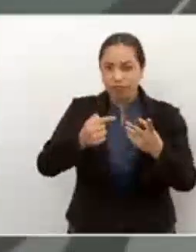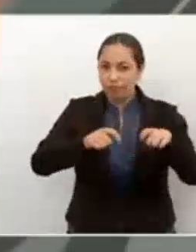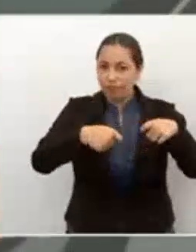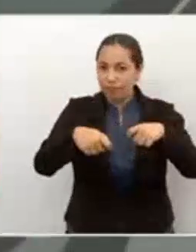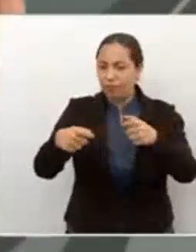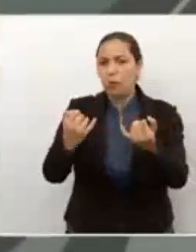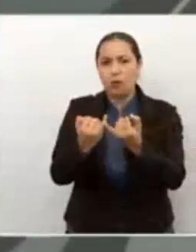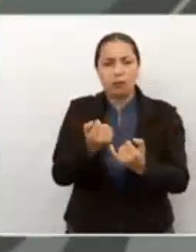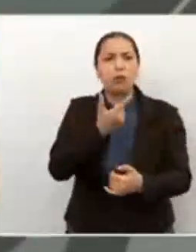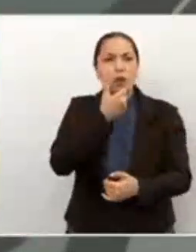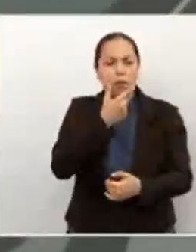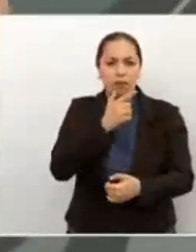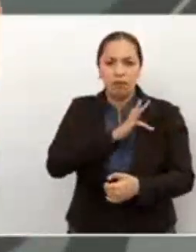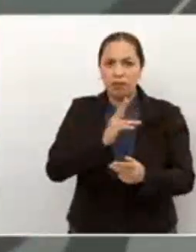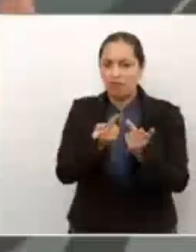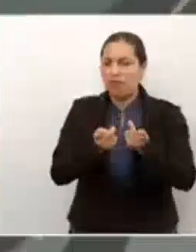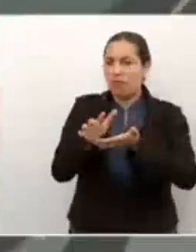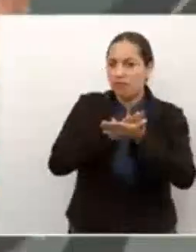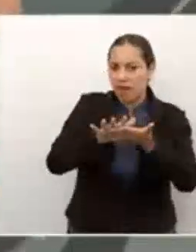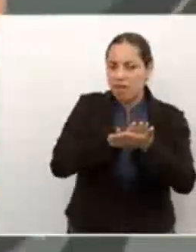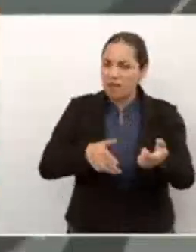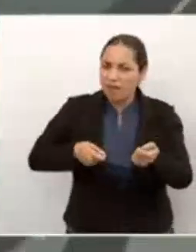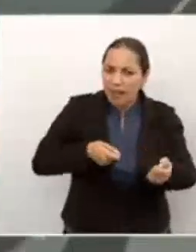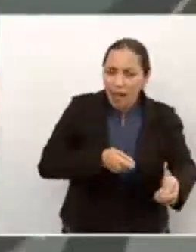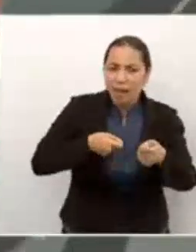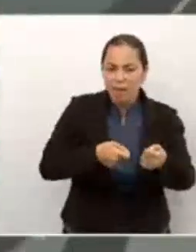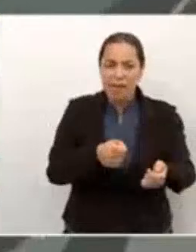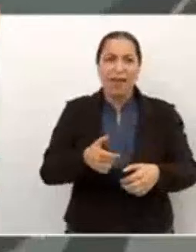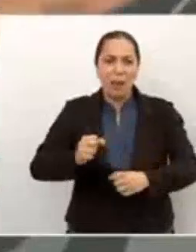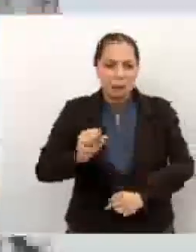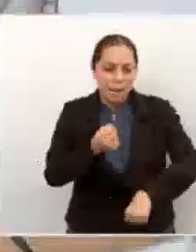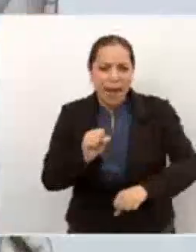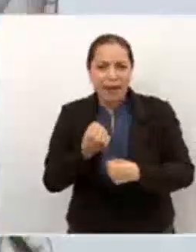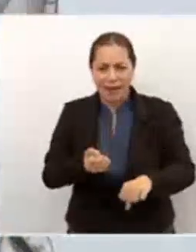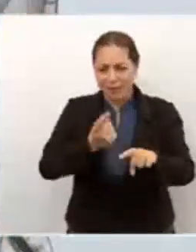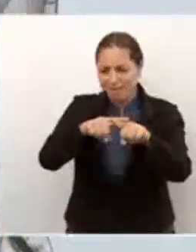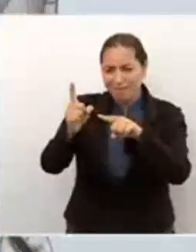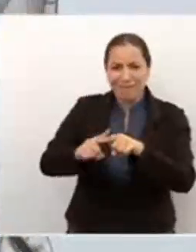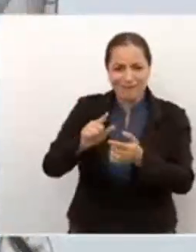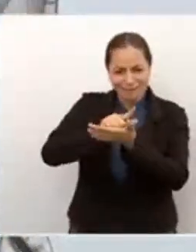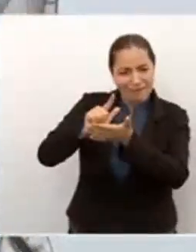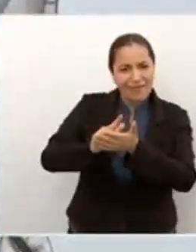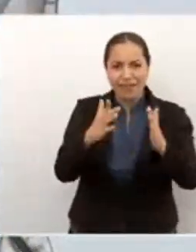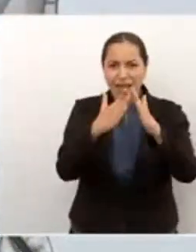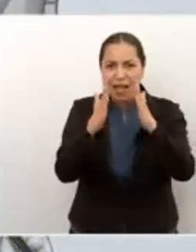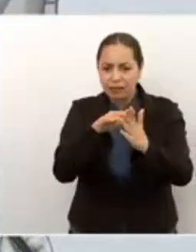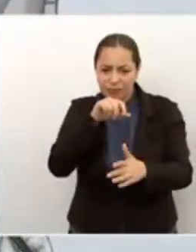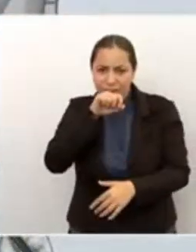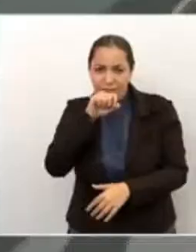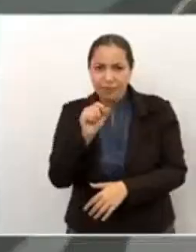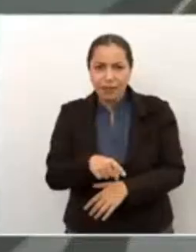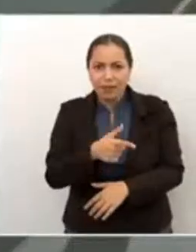los trastes, trapear, barrer, hacer la cama, también.